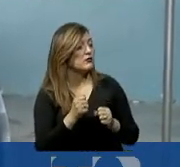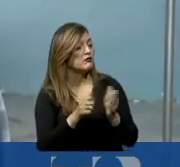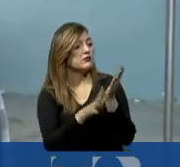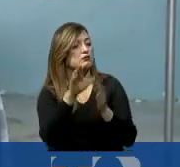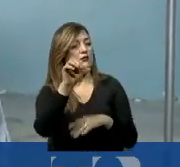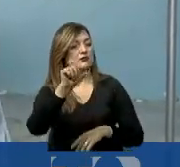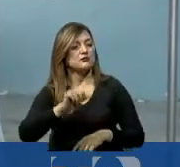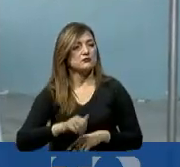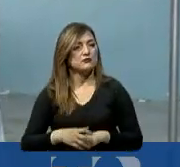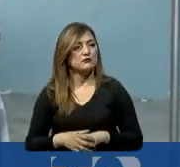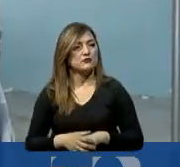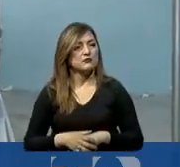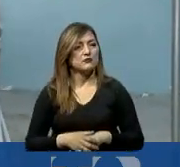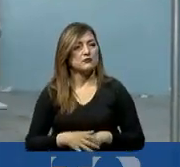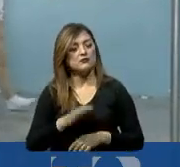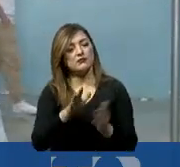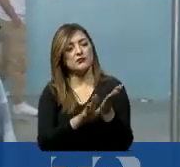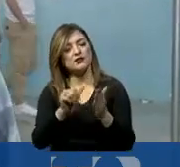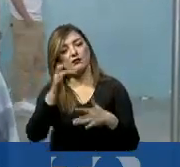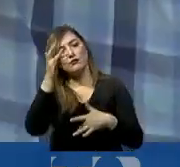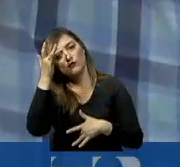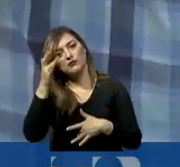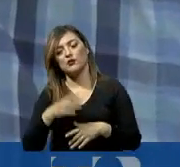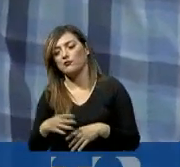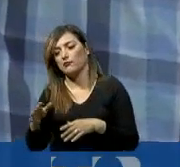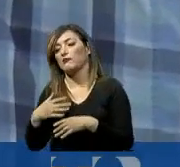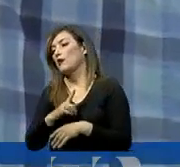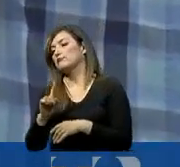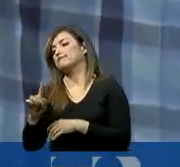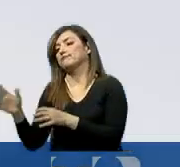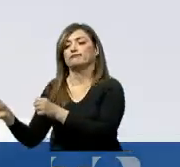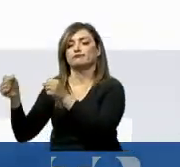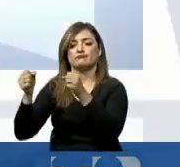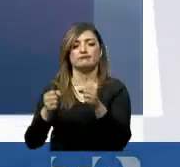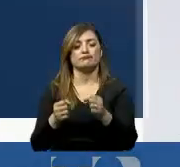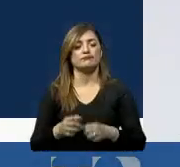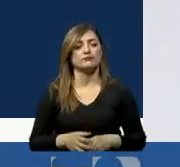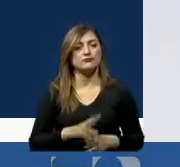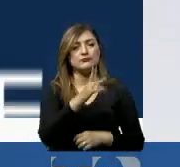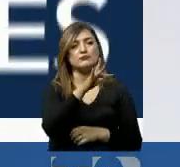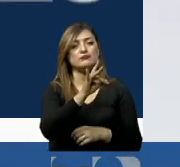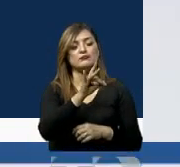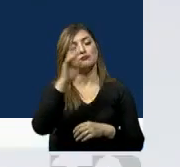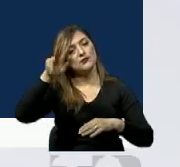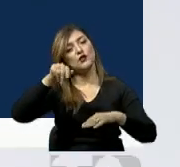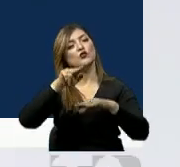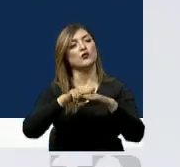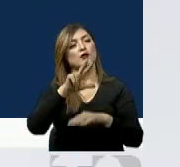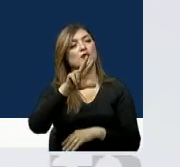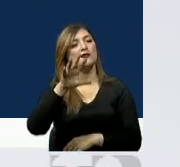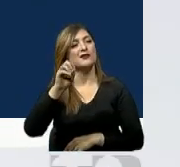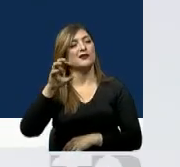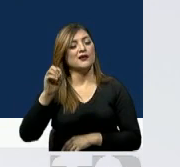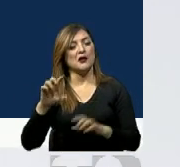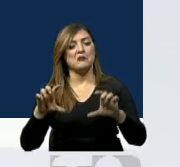hermana, y ella estuvo enferma y tuve que irla a ver. Desde 2018 a nivel nacional hay un total de 330.000 placas